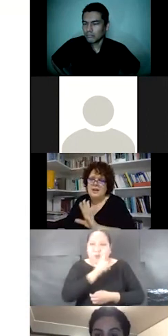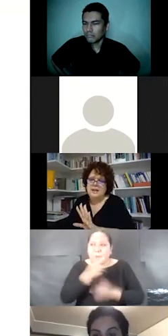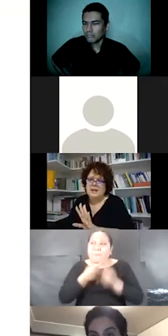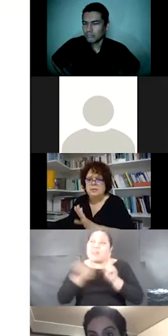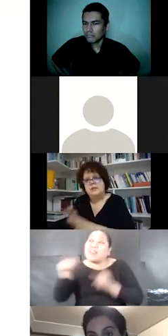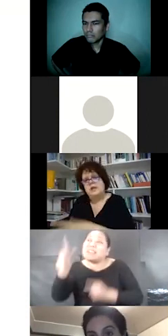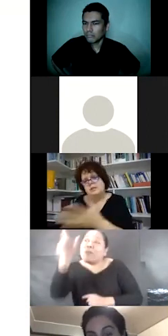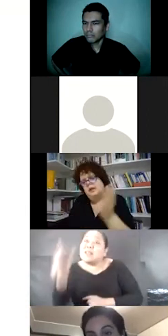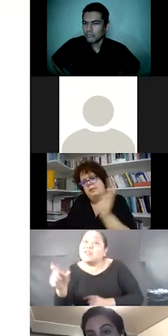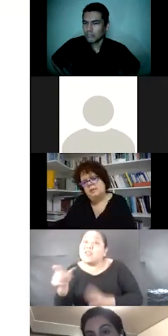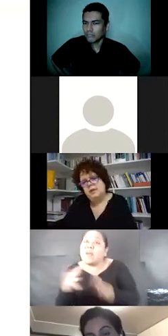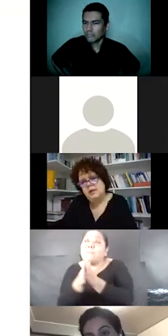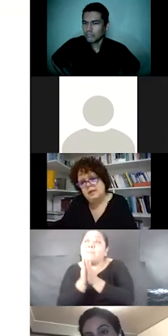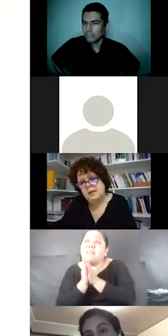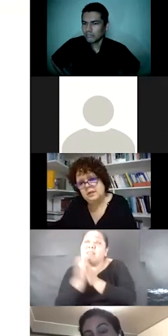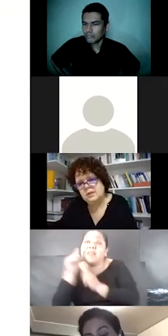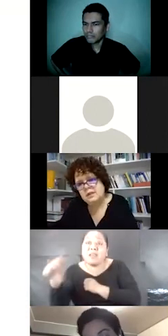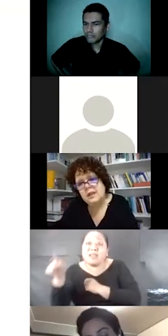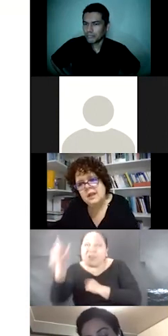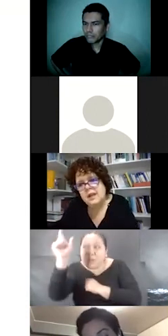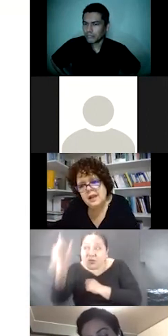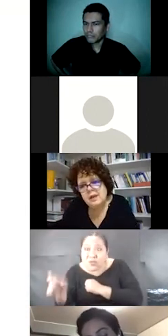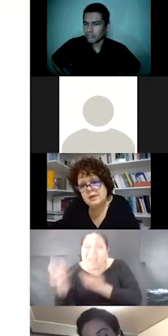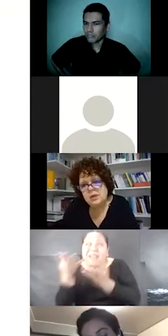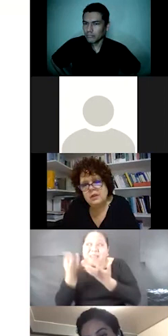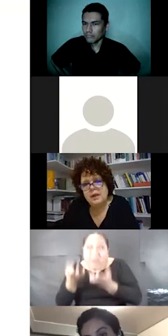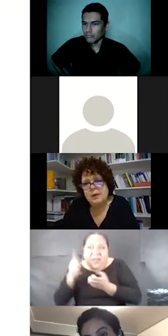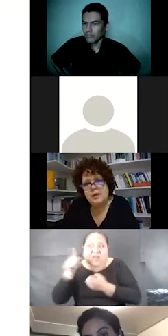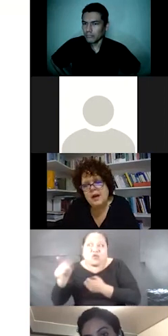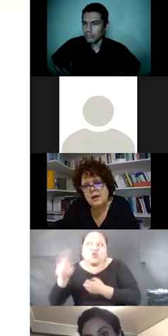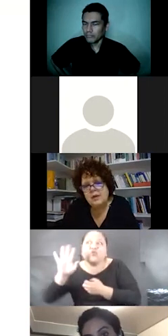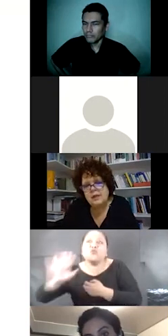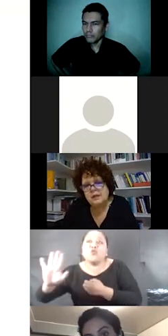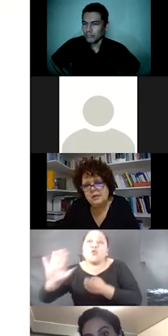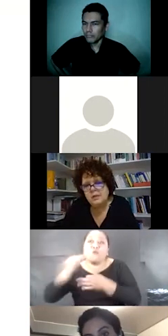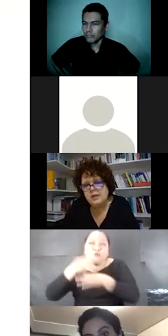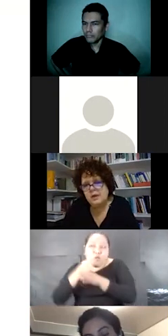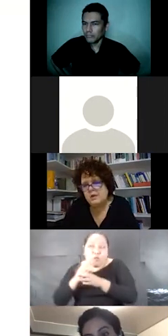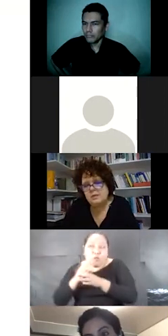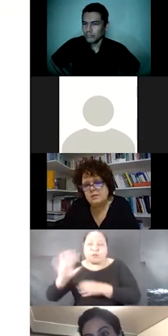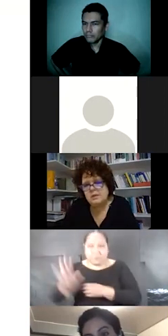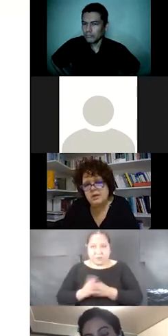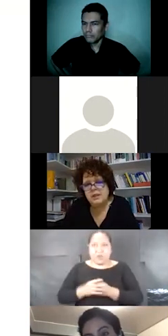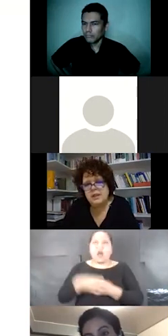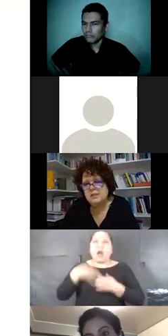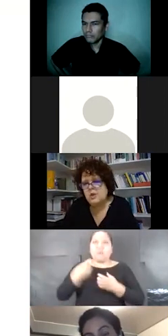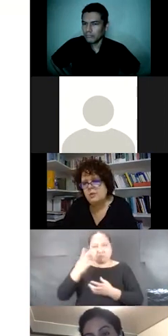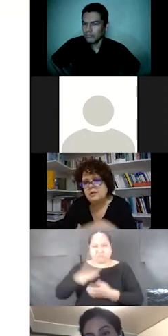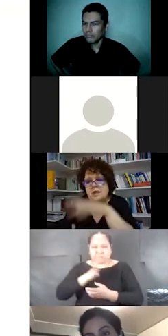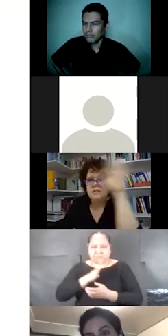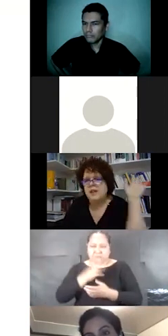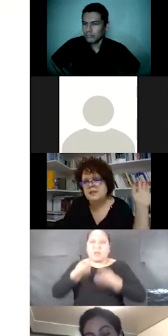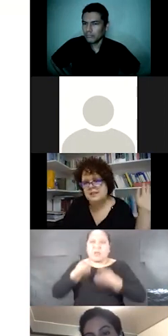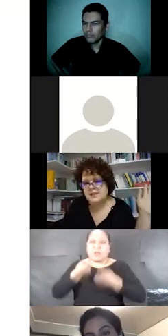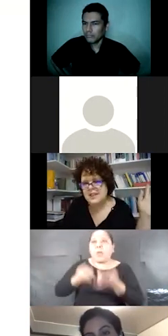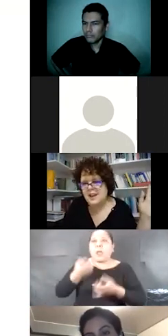en este caso, pues se hace para que la persona entienda, ¿no? Entonces, es cuestión de ver, pero ya ahorita, como yo les digo, ahorita ya todos van a